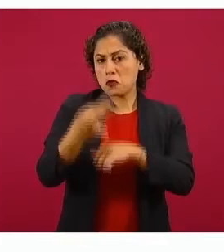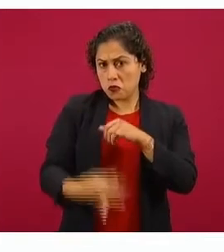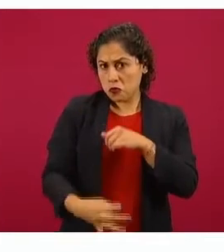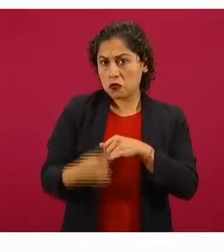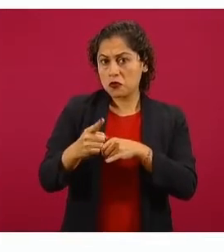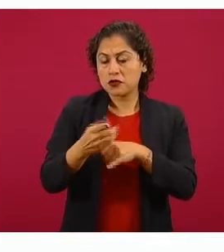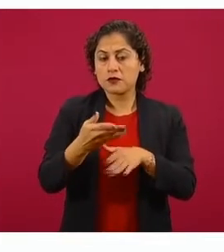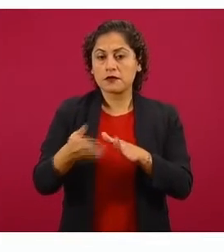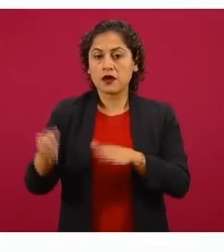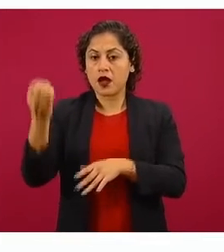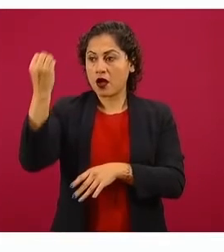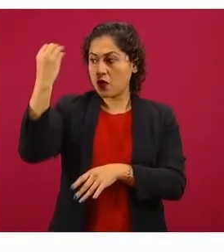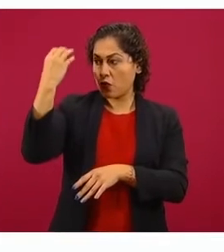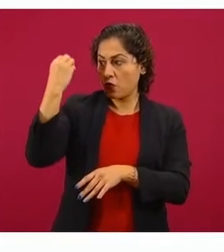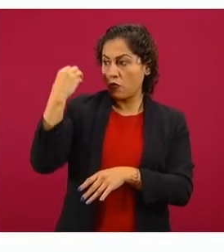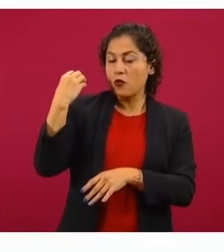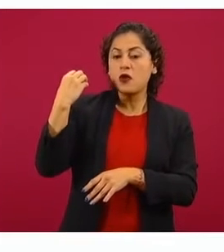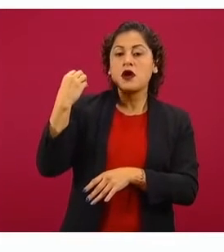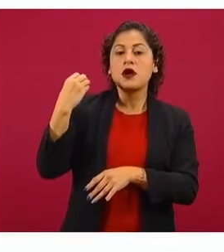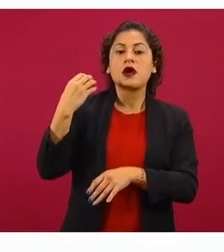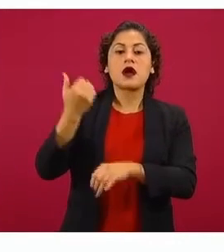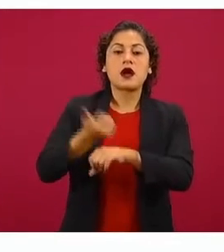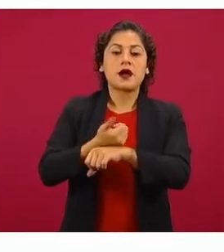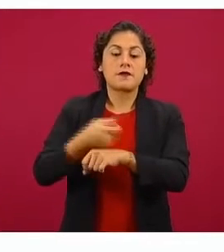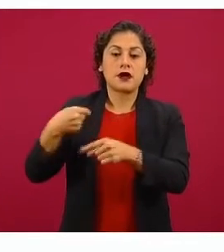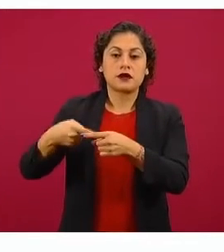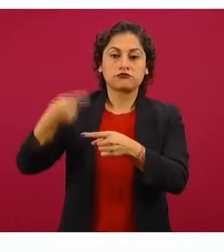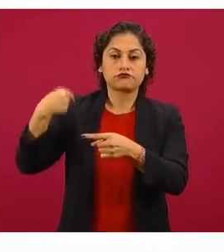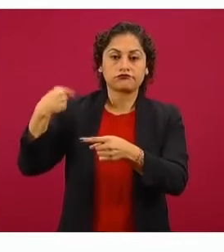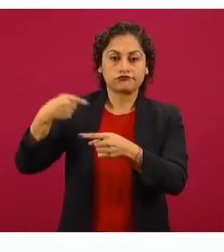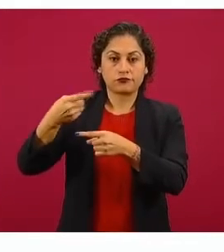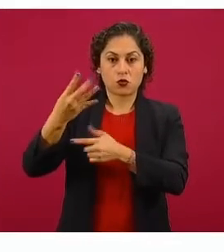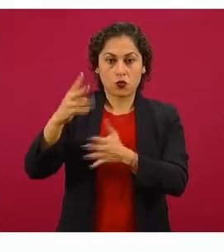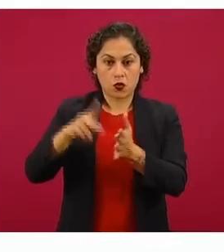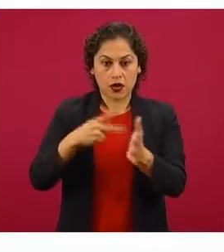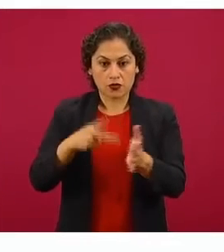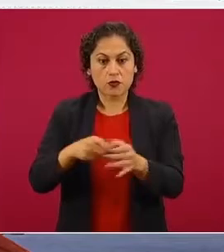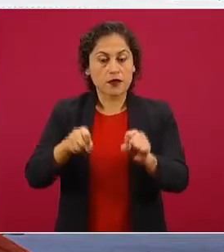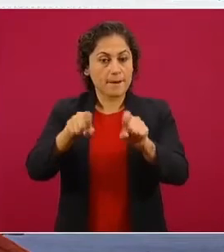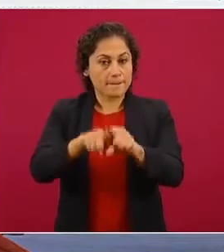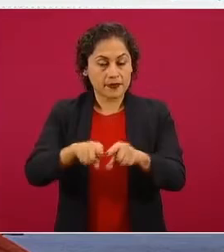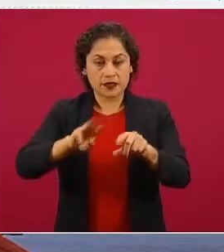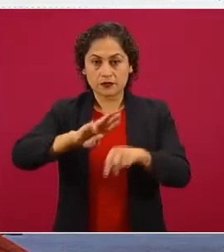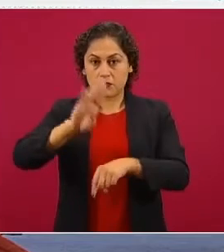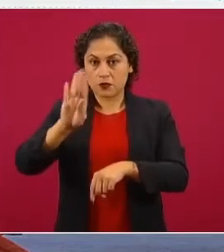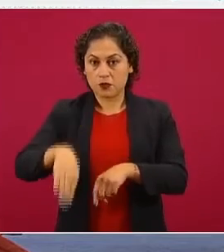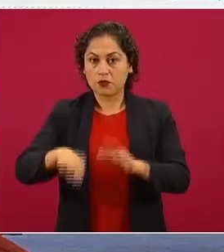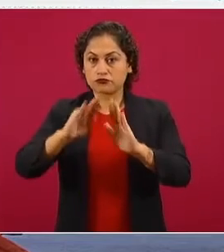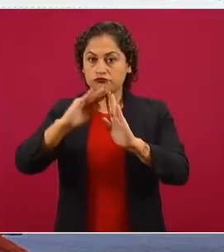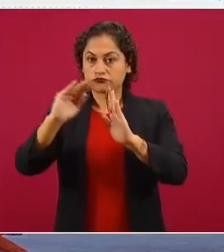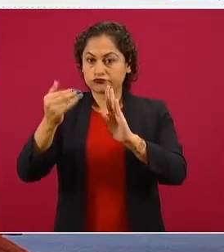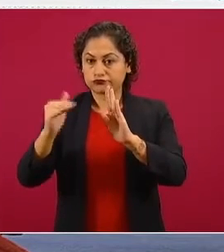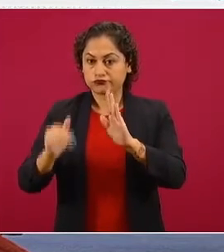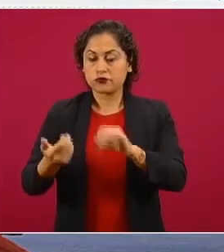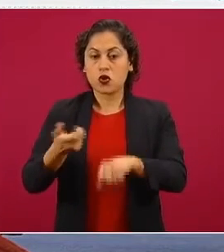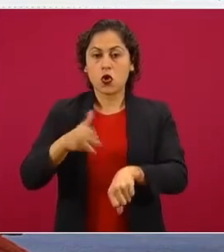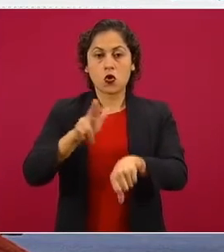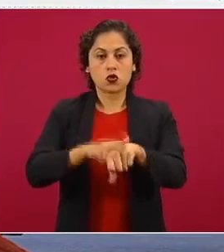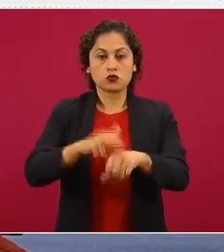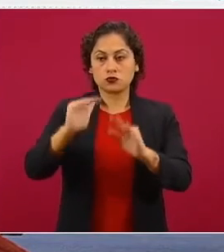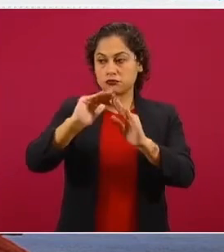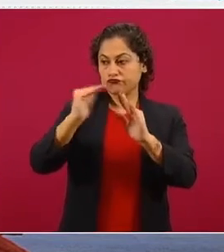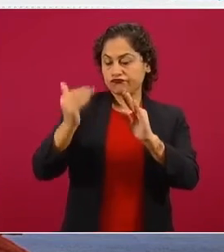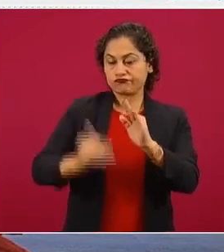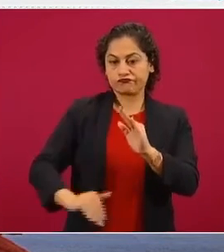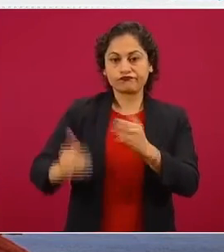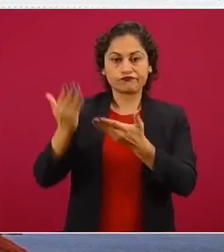amarillo y la reducción de la mortalidad, lo mismo que la siguiente, la hospitalización que tuvo una de esas reducción muy